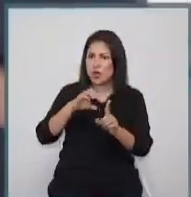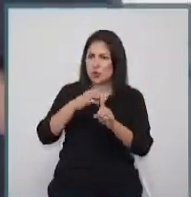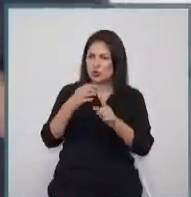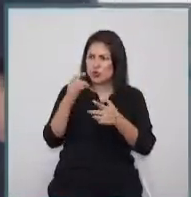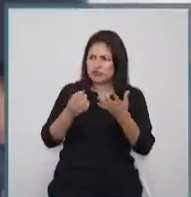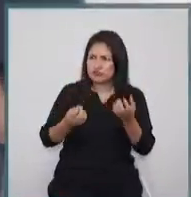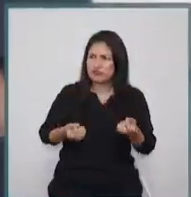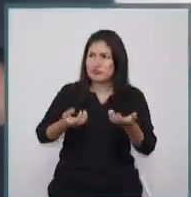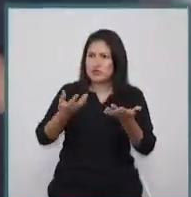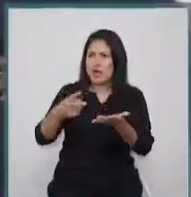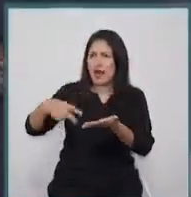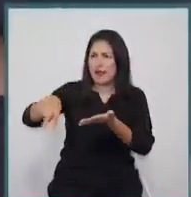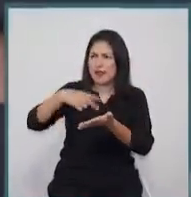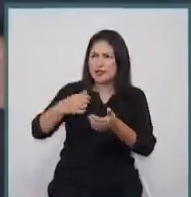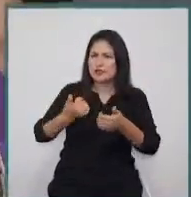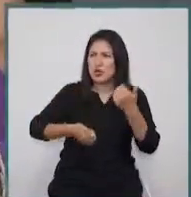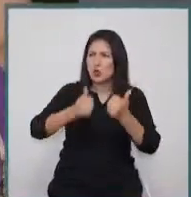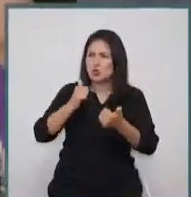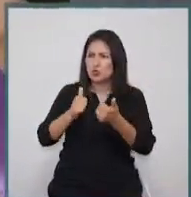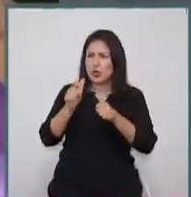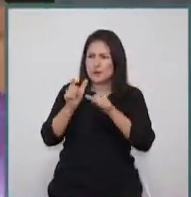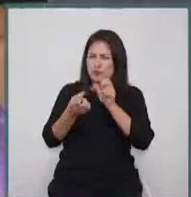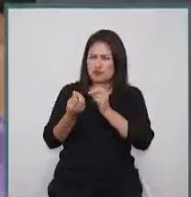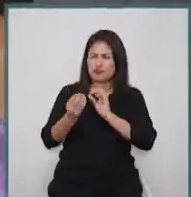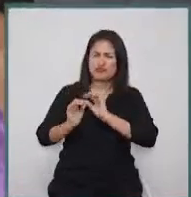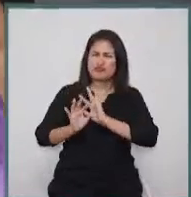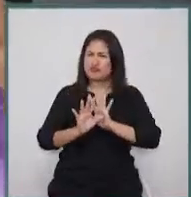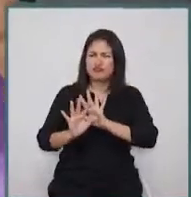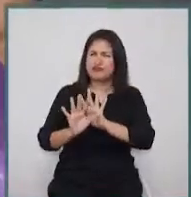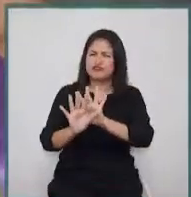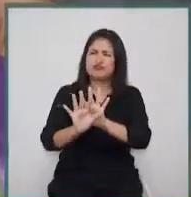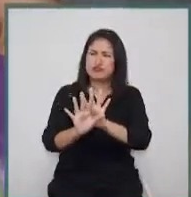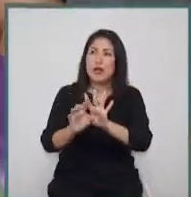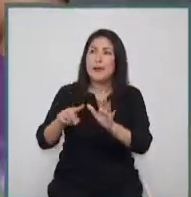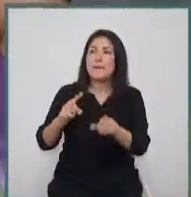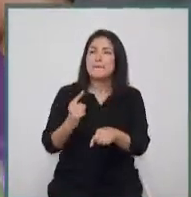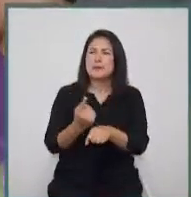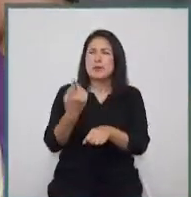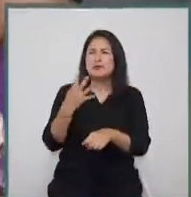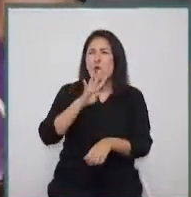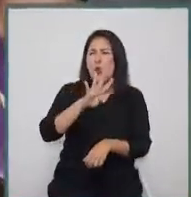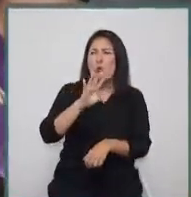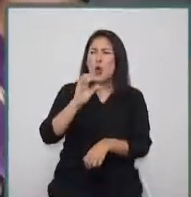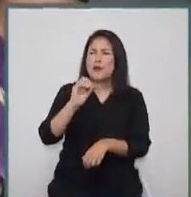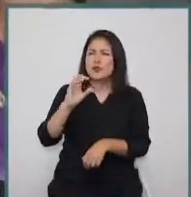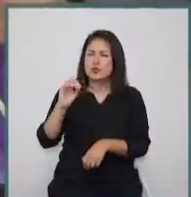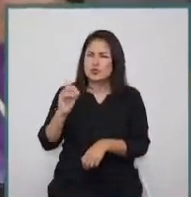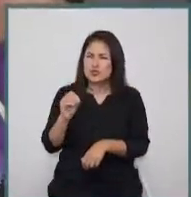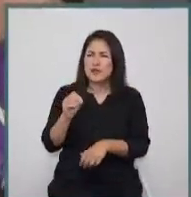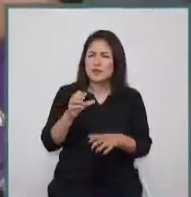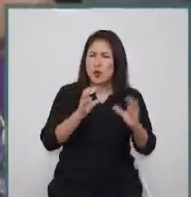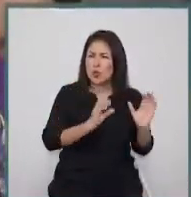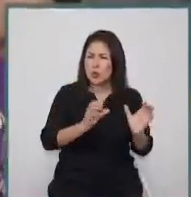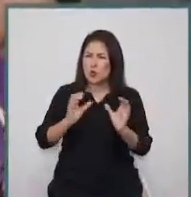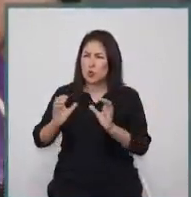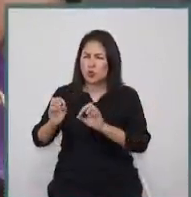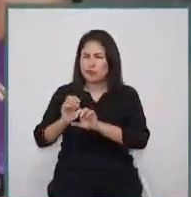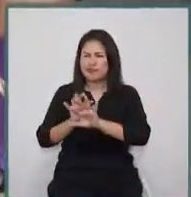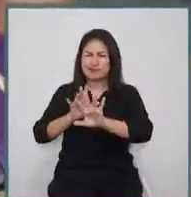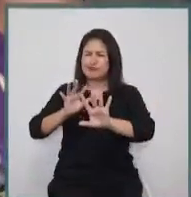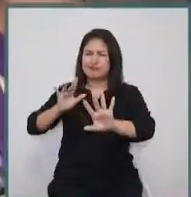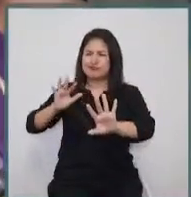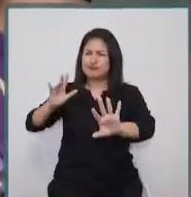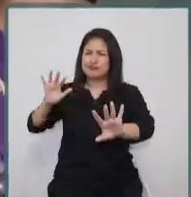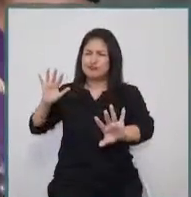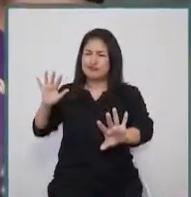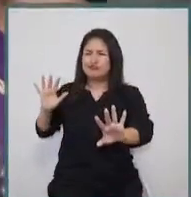cultural. Vamos a tener el concurso de afrodanzas, de negritos, el pasacalle costumbrista. Por primera vez en Ica, más de 400 comparsas van a desfilar por nuestra